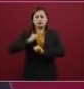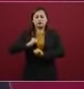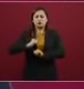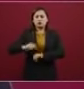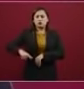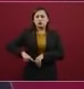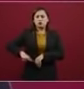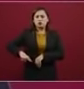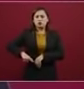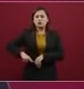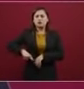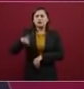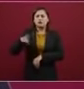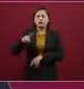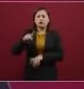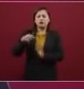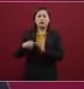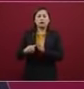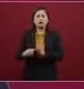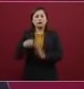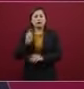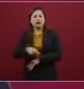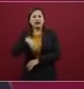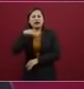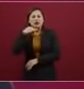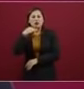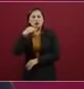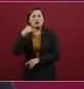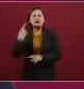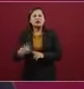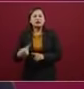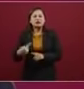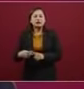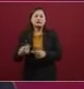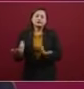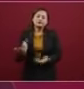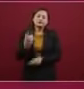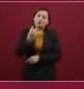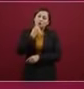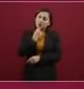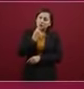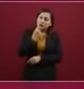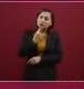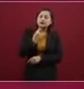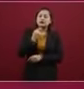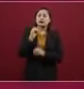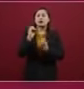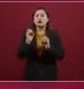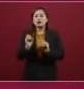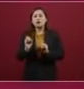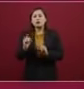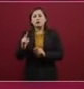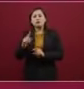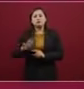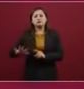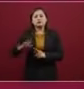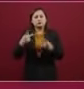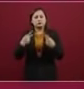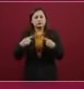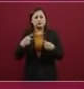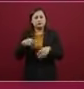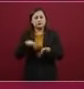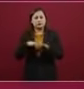han sido precisamente las policías, los cuerpos de seguridad policial.